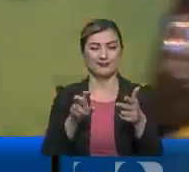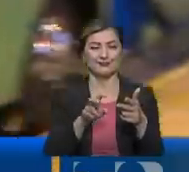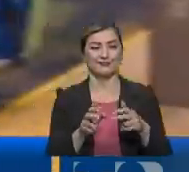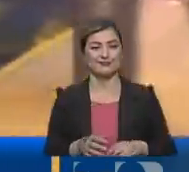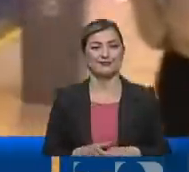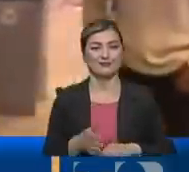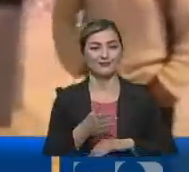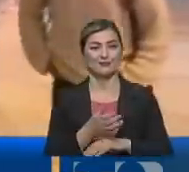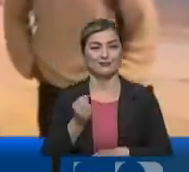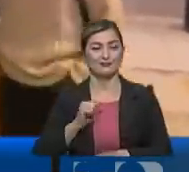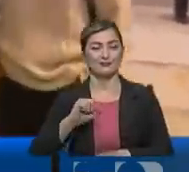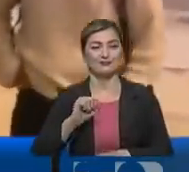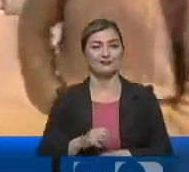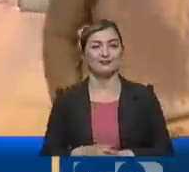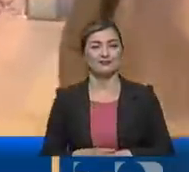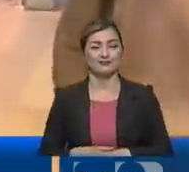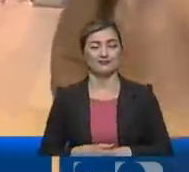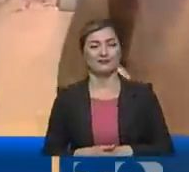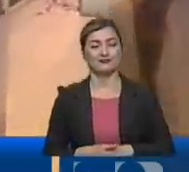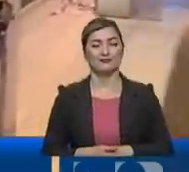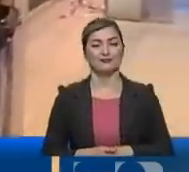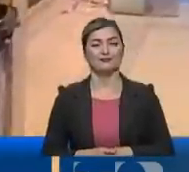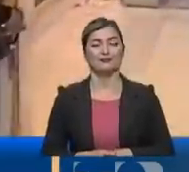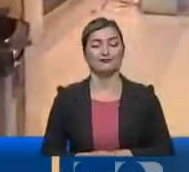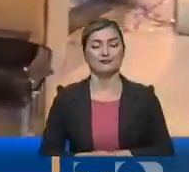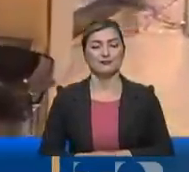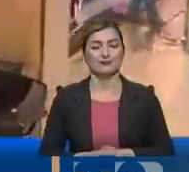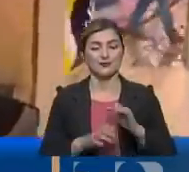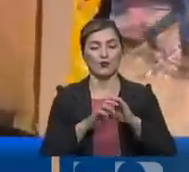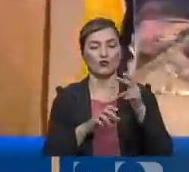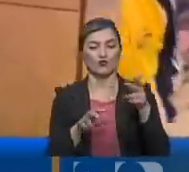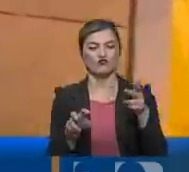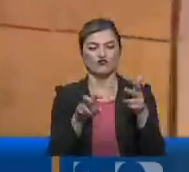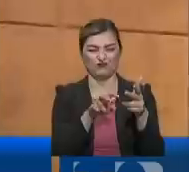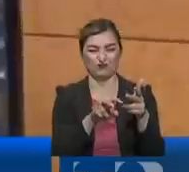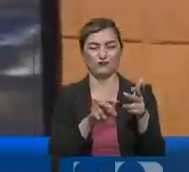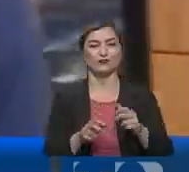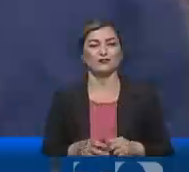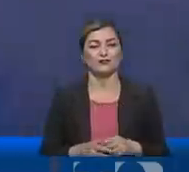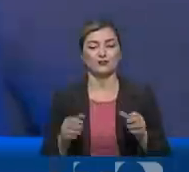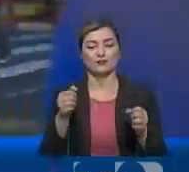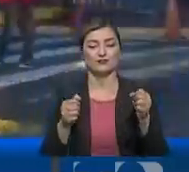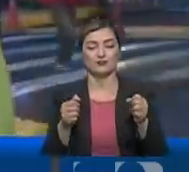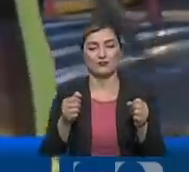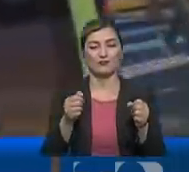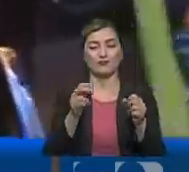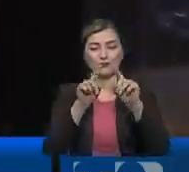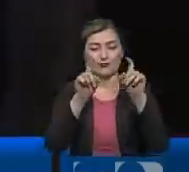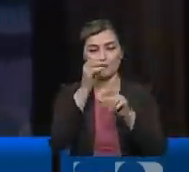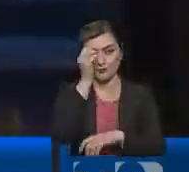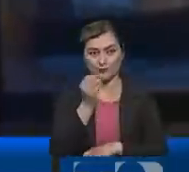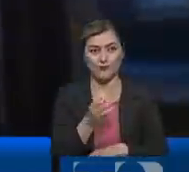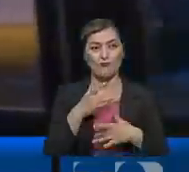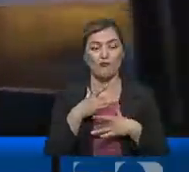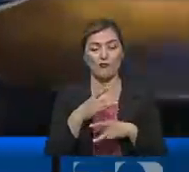salga, precisamente está a punto de salir. Vamos a consultar también con el conductor. Muy buenos días, ¿cómo le va? Mucho